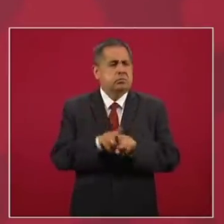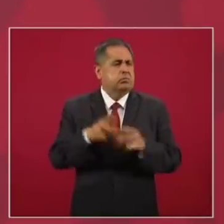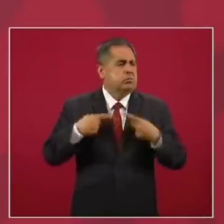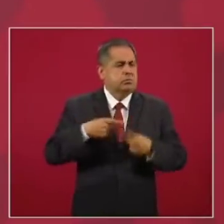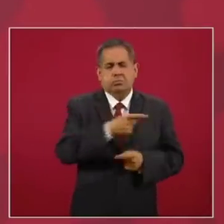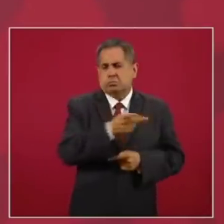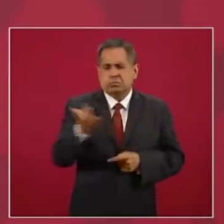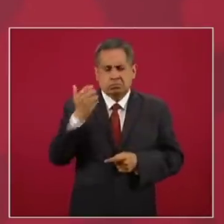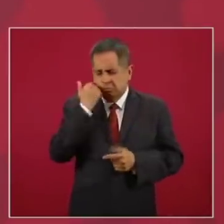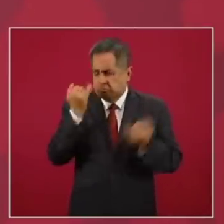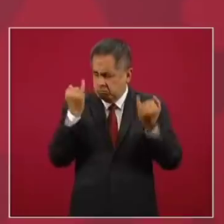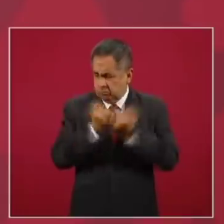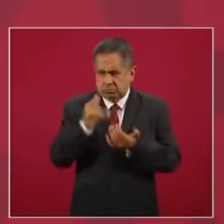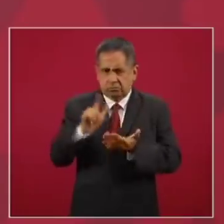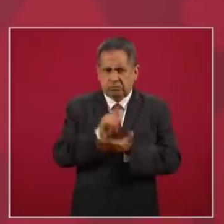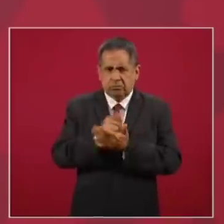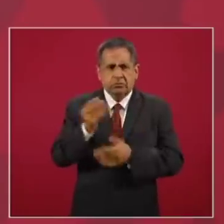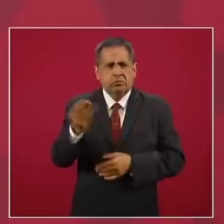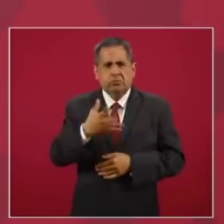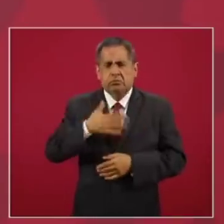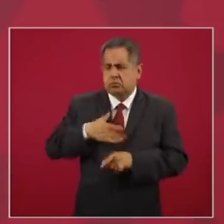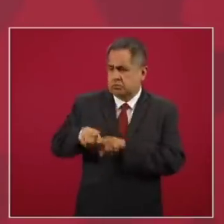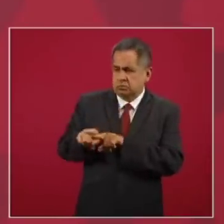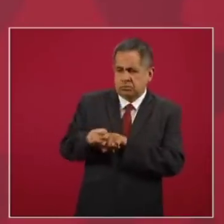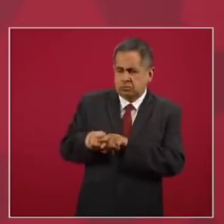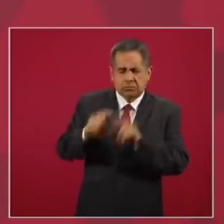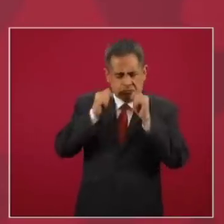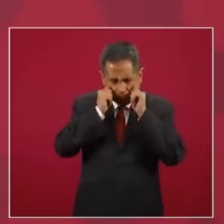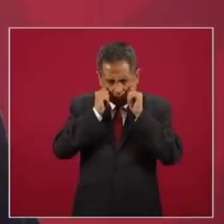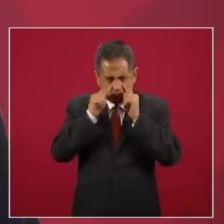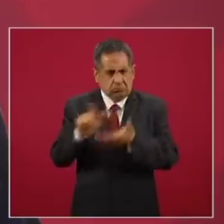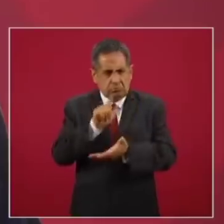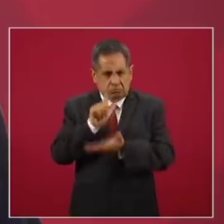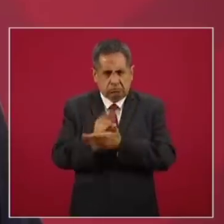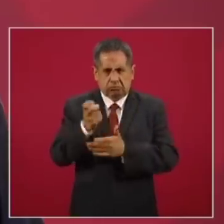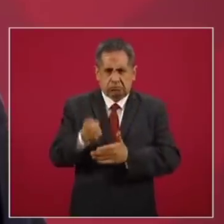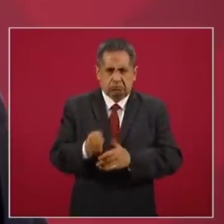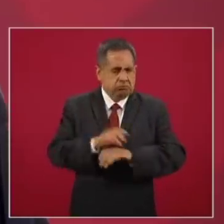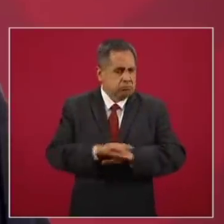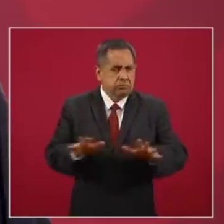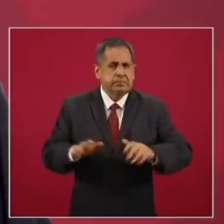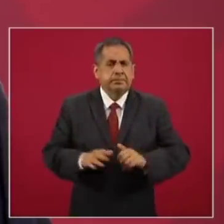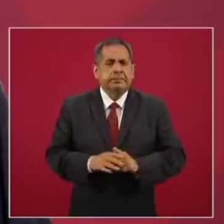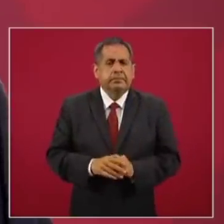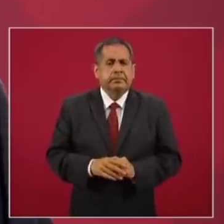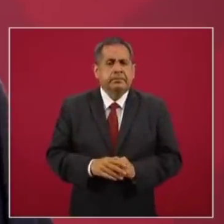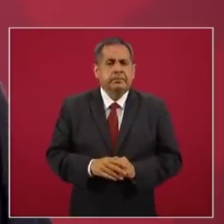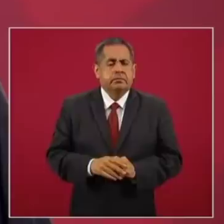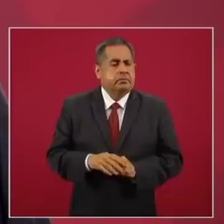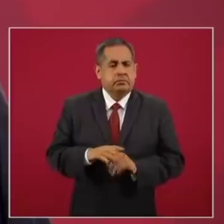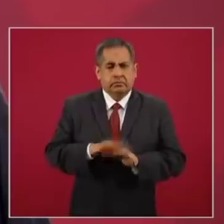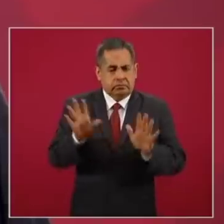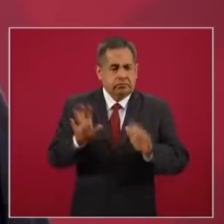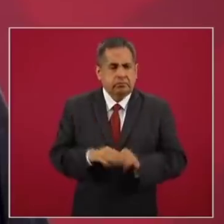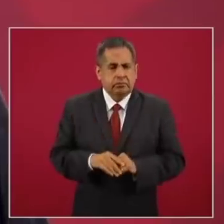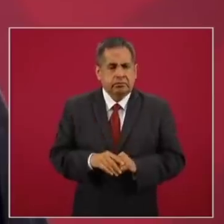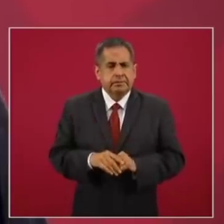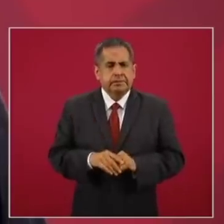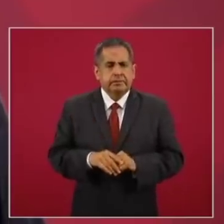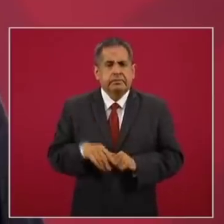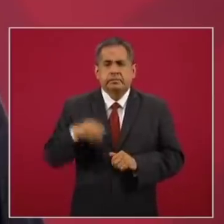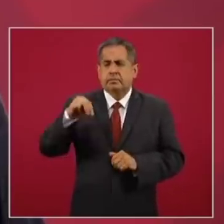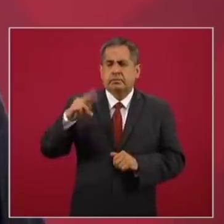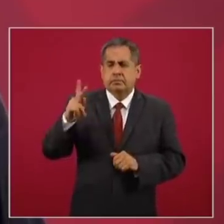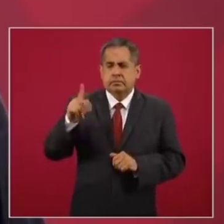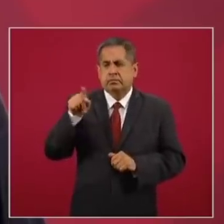ciudadano, aunque se trate de mi hermano, y que sean los